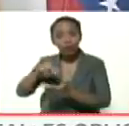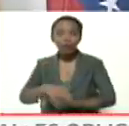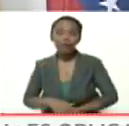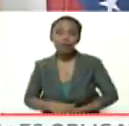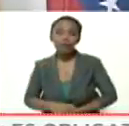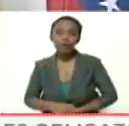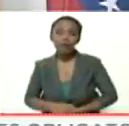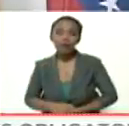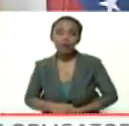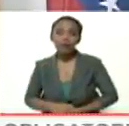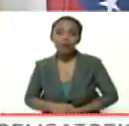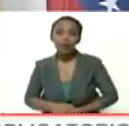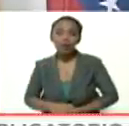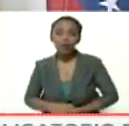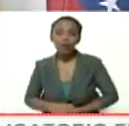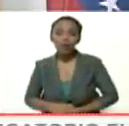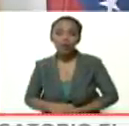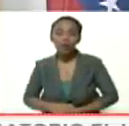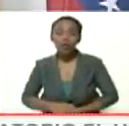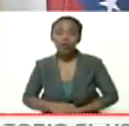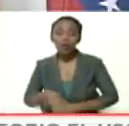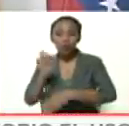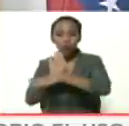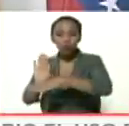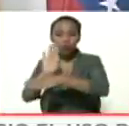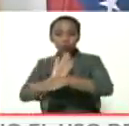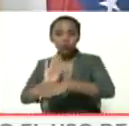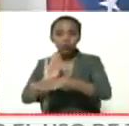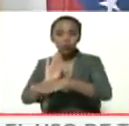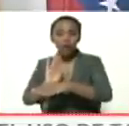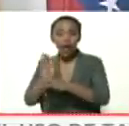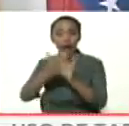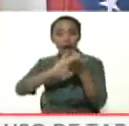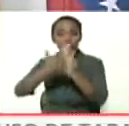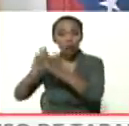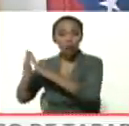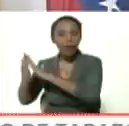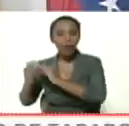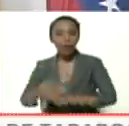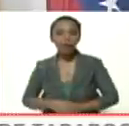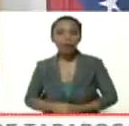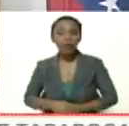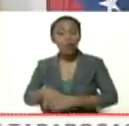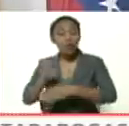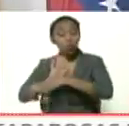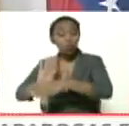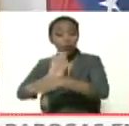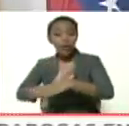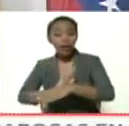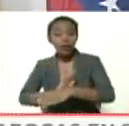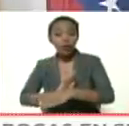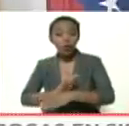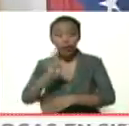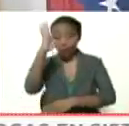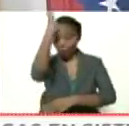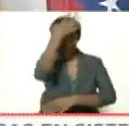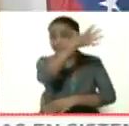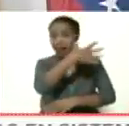cuarentena, bueno, cuidando las comunidades, cuidando que la cuarentena se